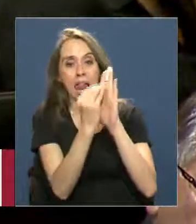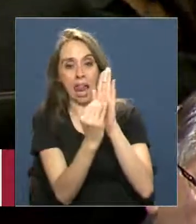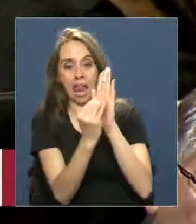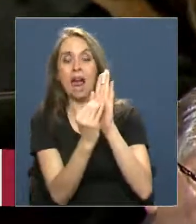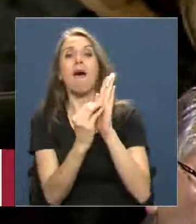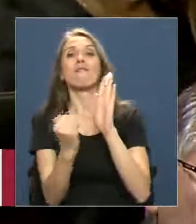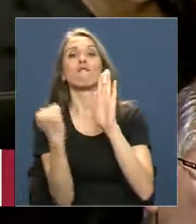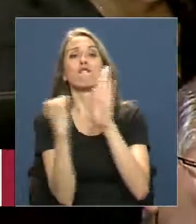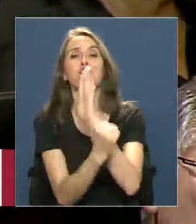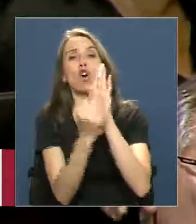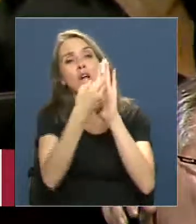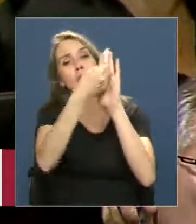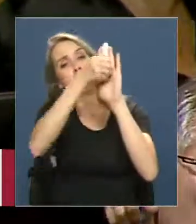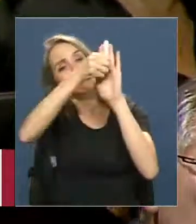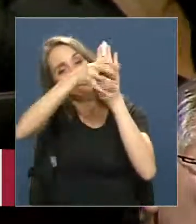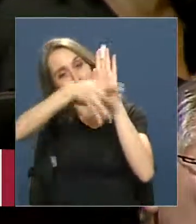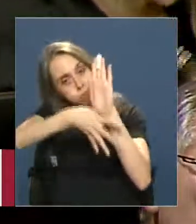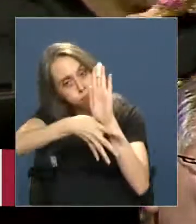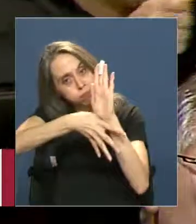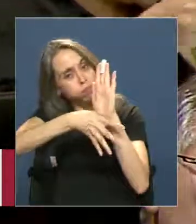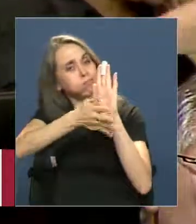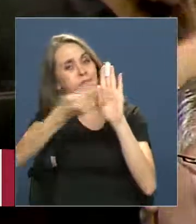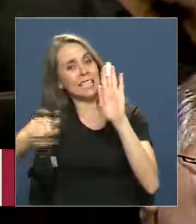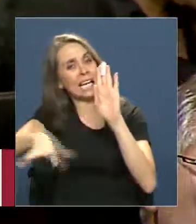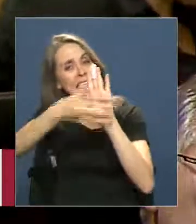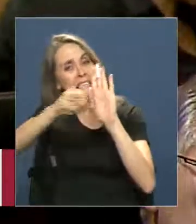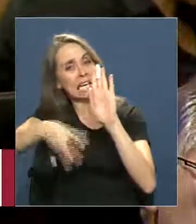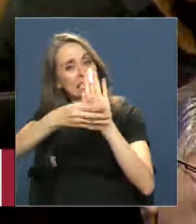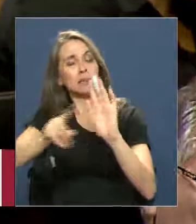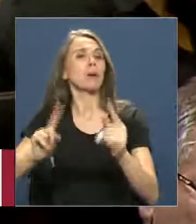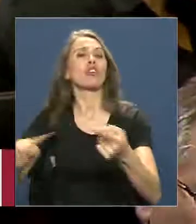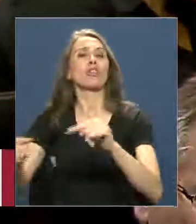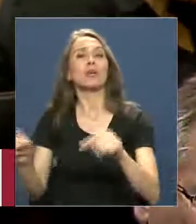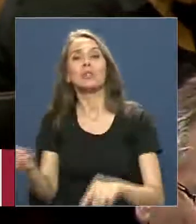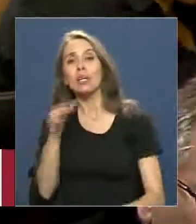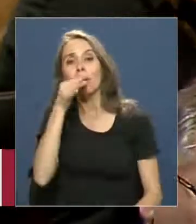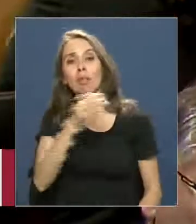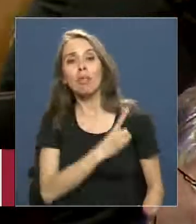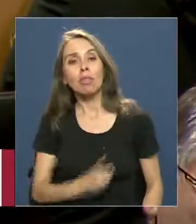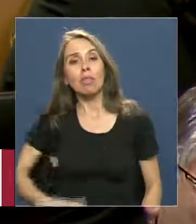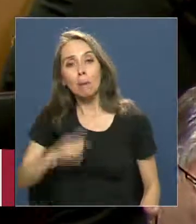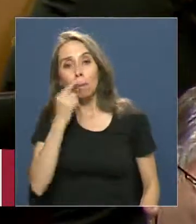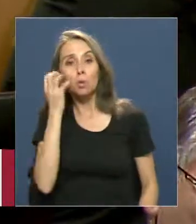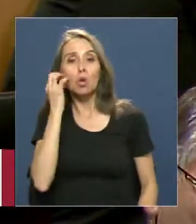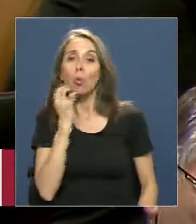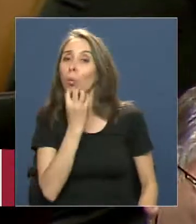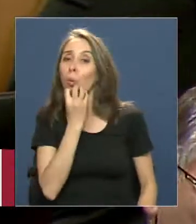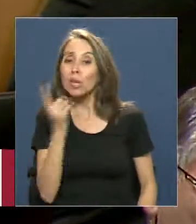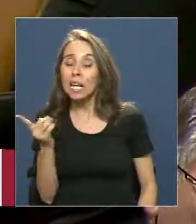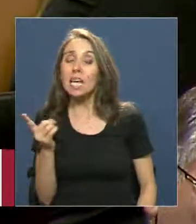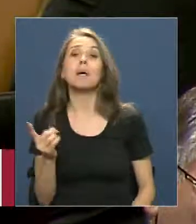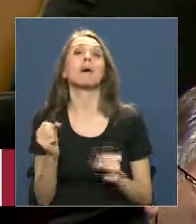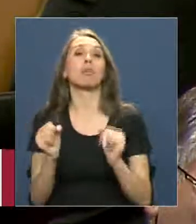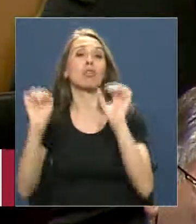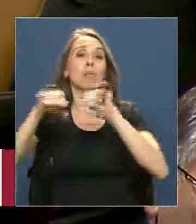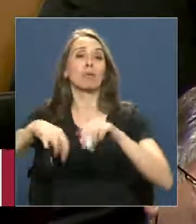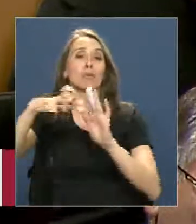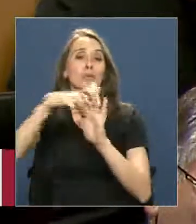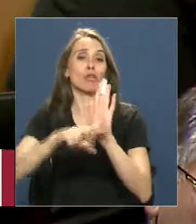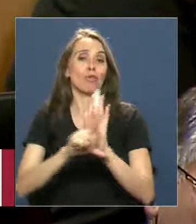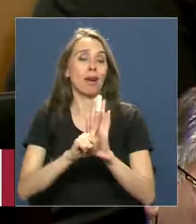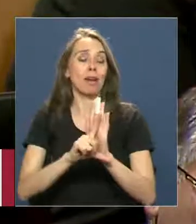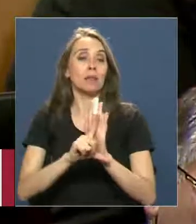todo lo que venía hacia adelante para efectos de que no existiese el debate que planteó el diputado Gutiérrez y poder sacar adelante este proyecto de ley. Por lo